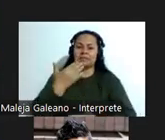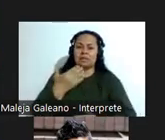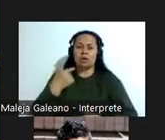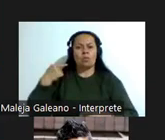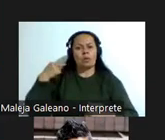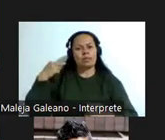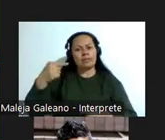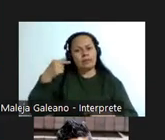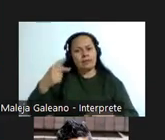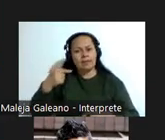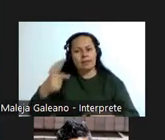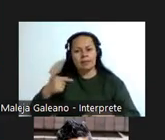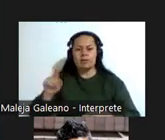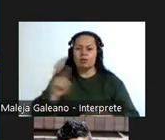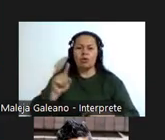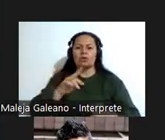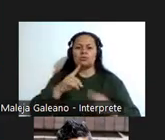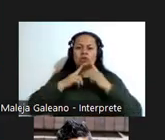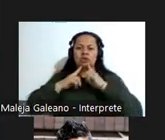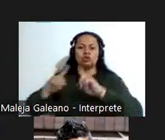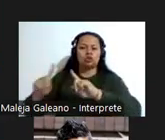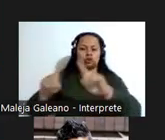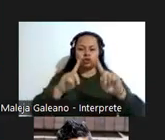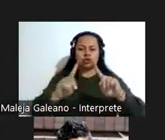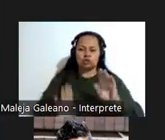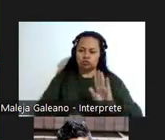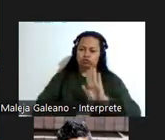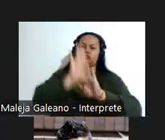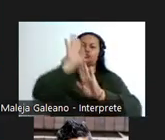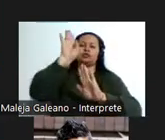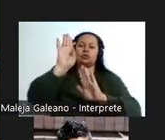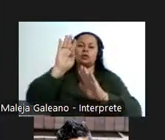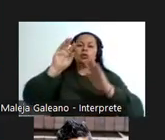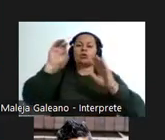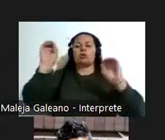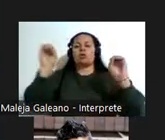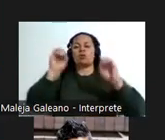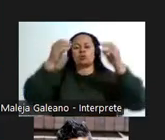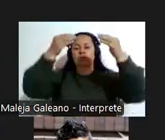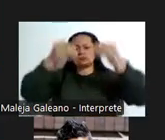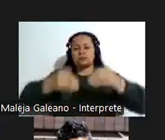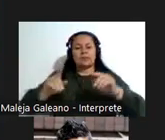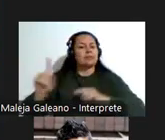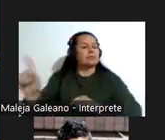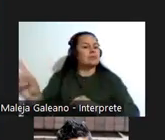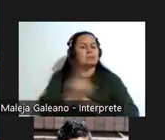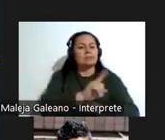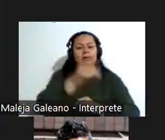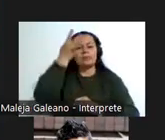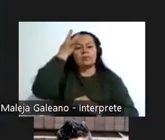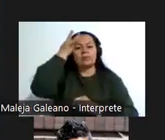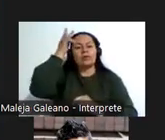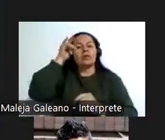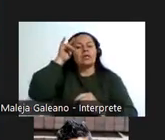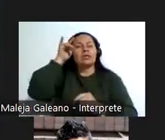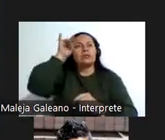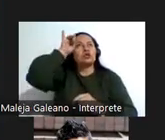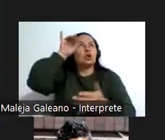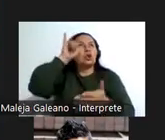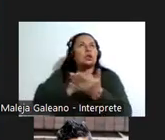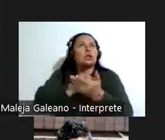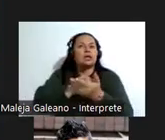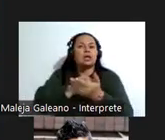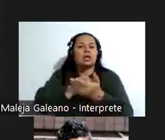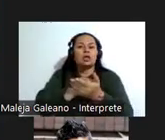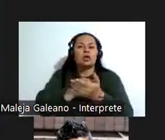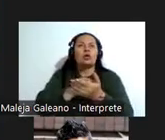en un discurso de superación. Y en el caso de la discapacidad tampoco. Creo que eso hay que dejárselo al porno